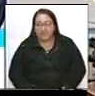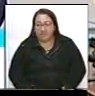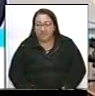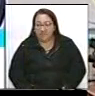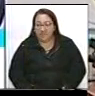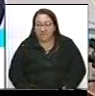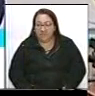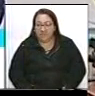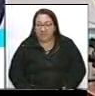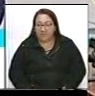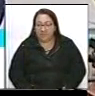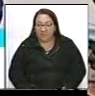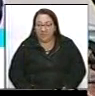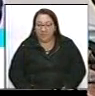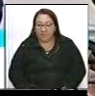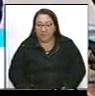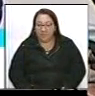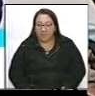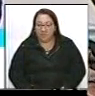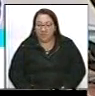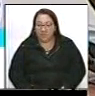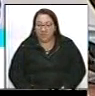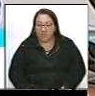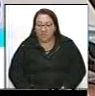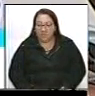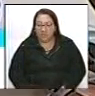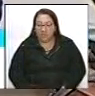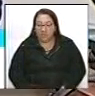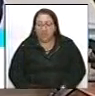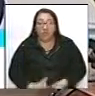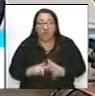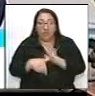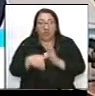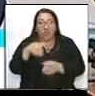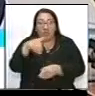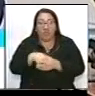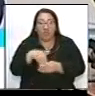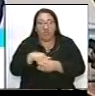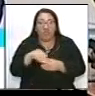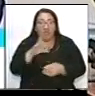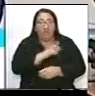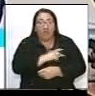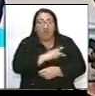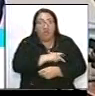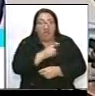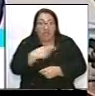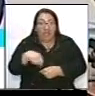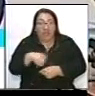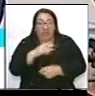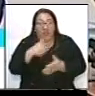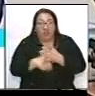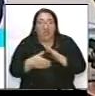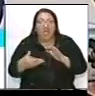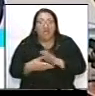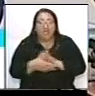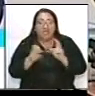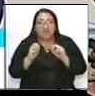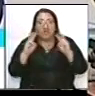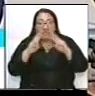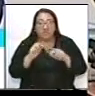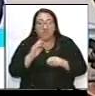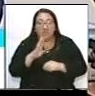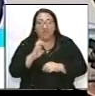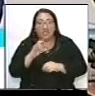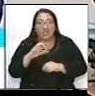y luego, cuando los votos de Fuerza Popular lograron archivar el tema de la investigación